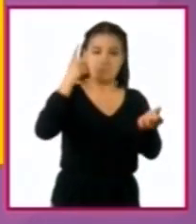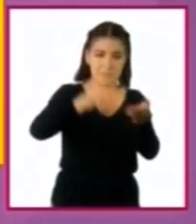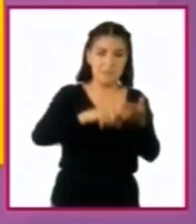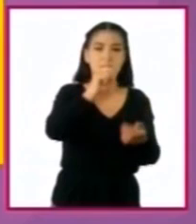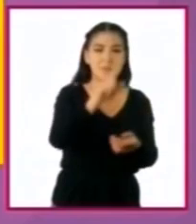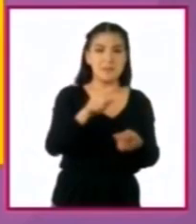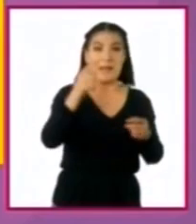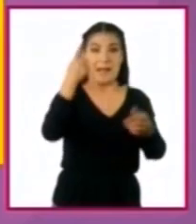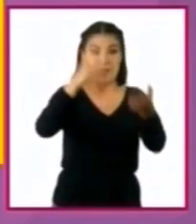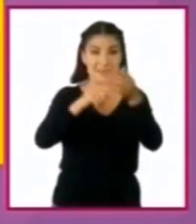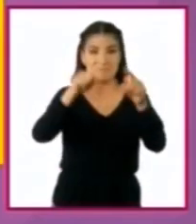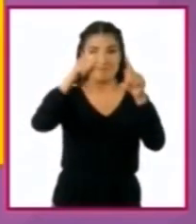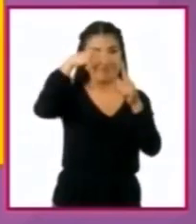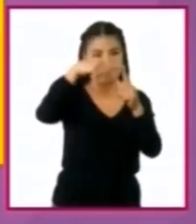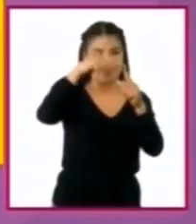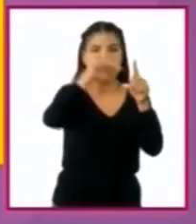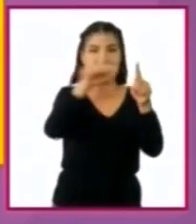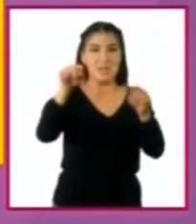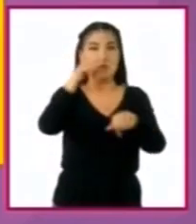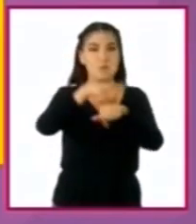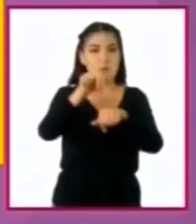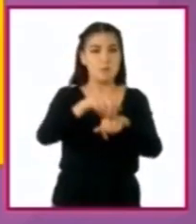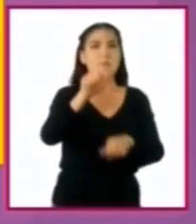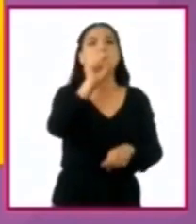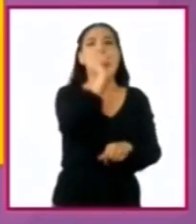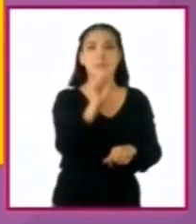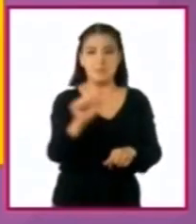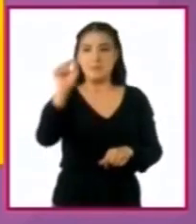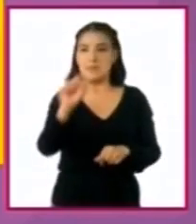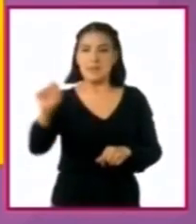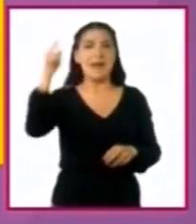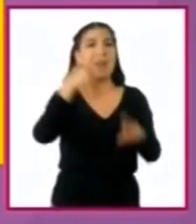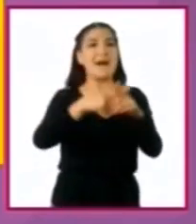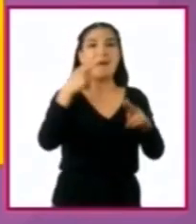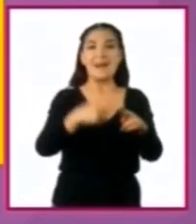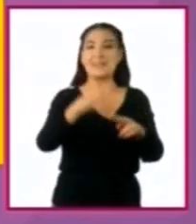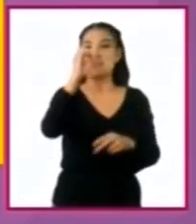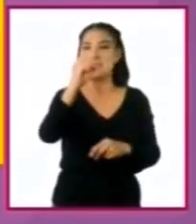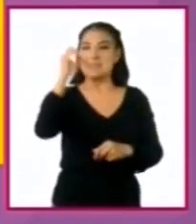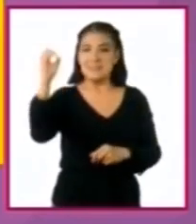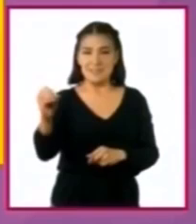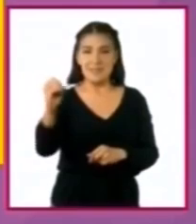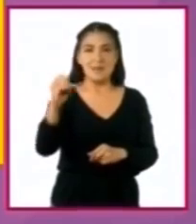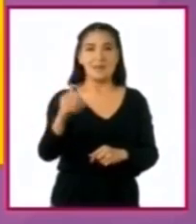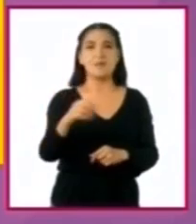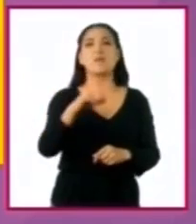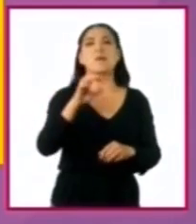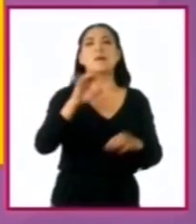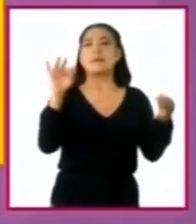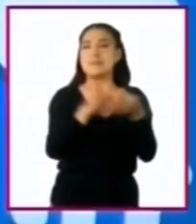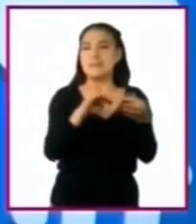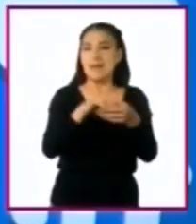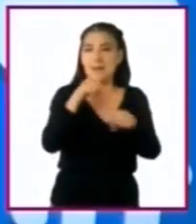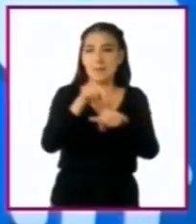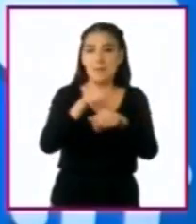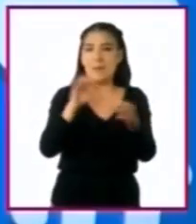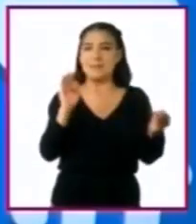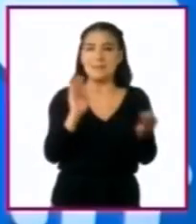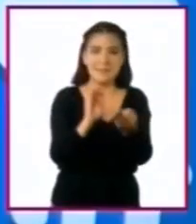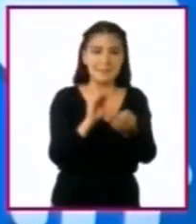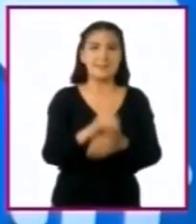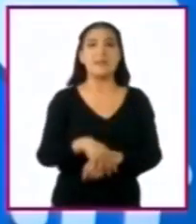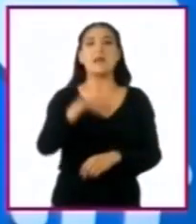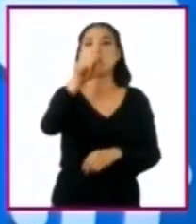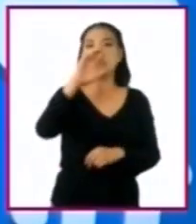al dividendo para seguir operando hasta que el residuo sea 0 o se tenga la aproximación que se busca. Recordemos